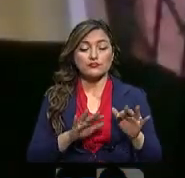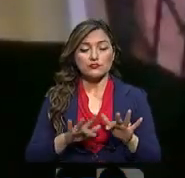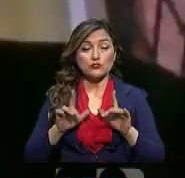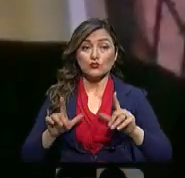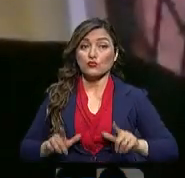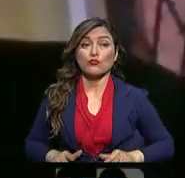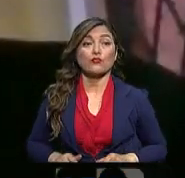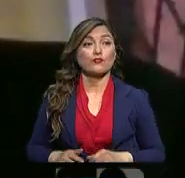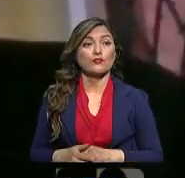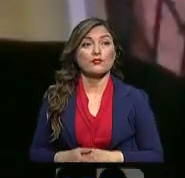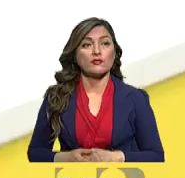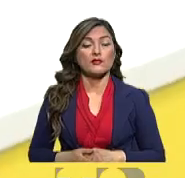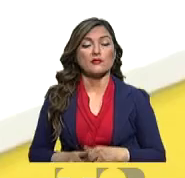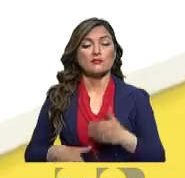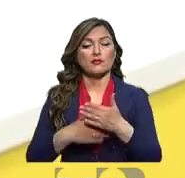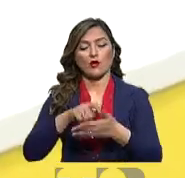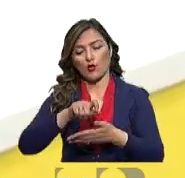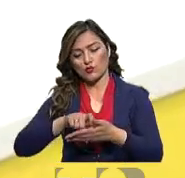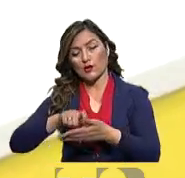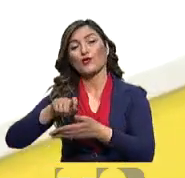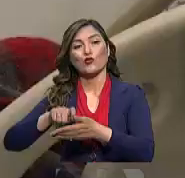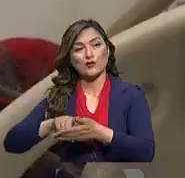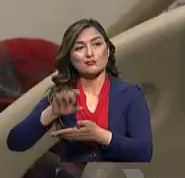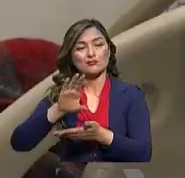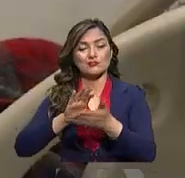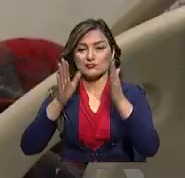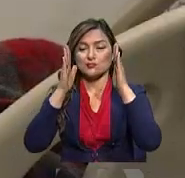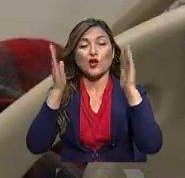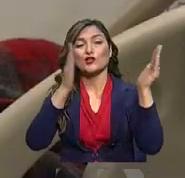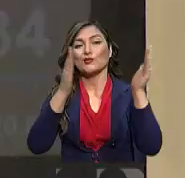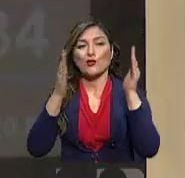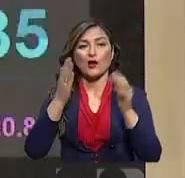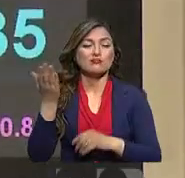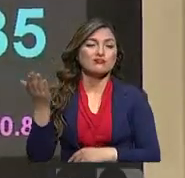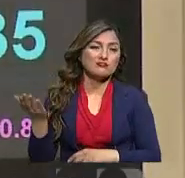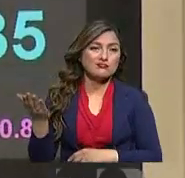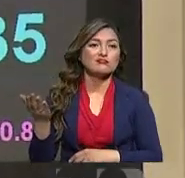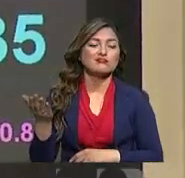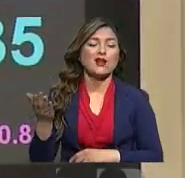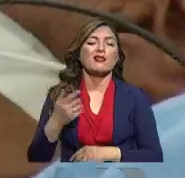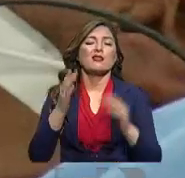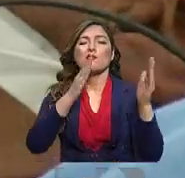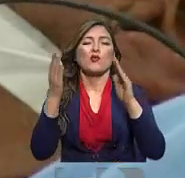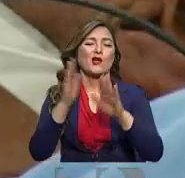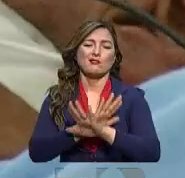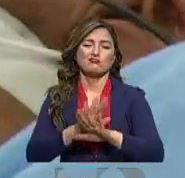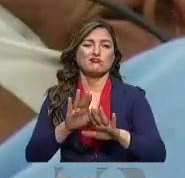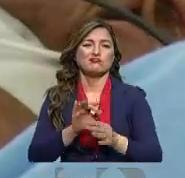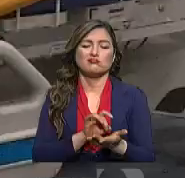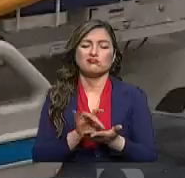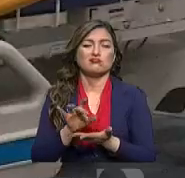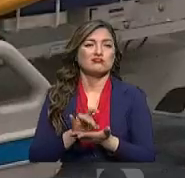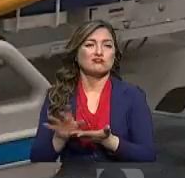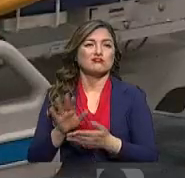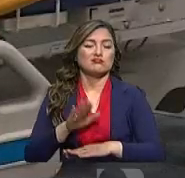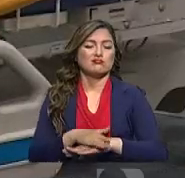Secretaría de Salud señalan que todos los contratos que se hicieron para el Centro de Atención Temporal Bicentenario fueron eventuales y que la desvinculación